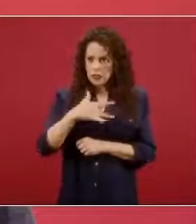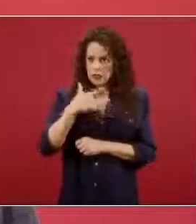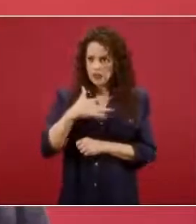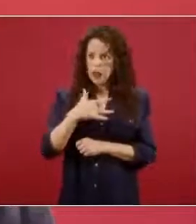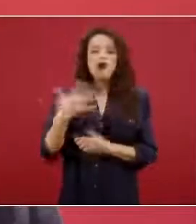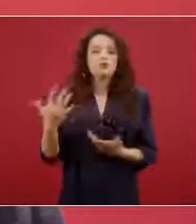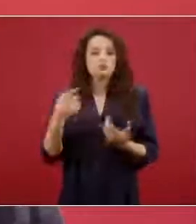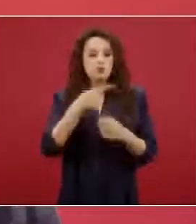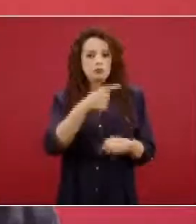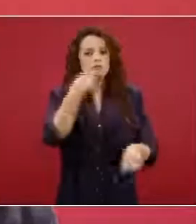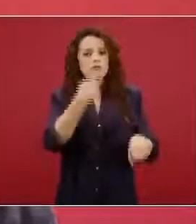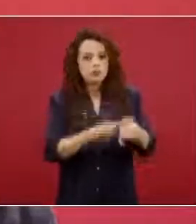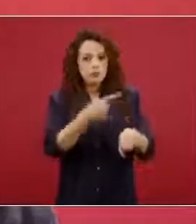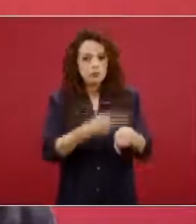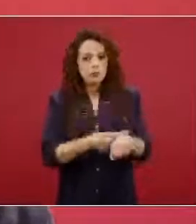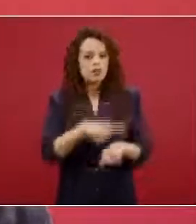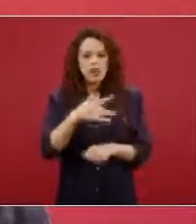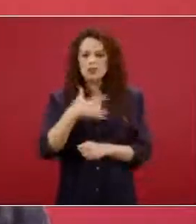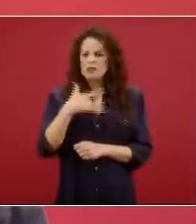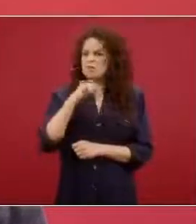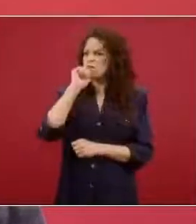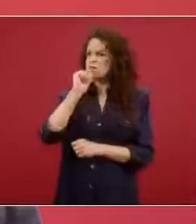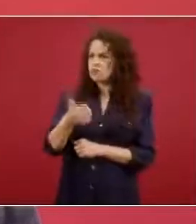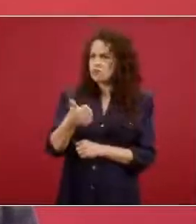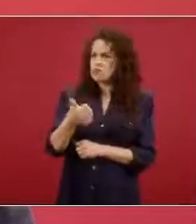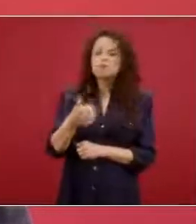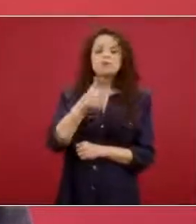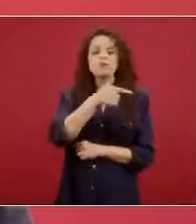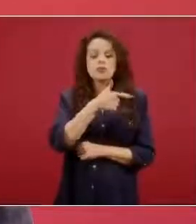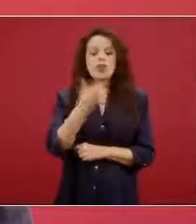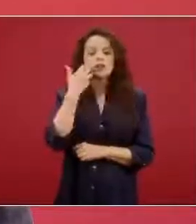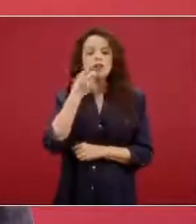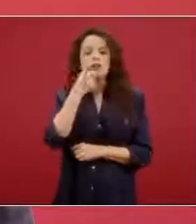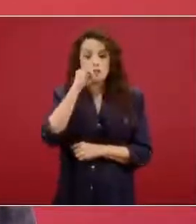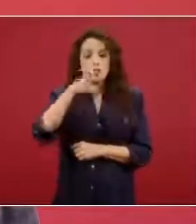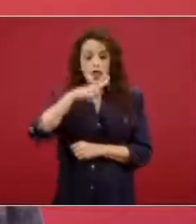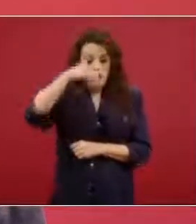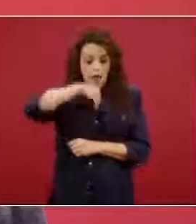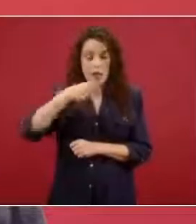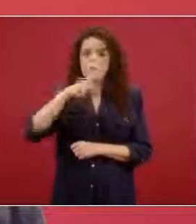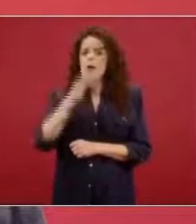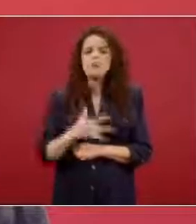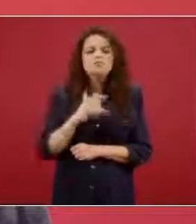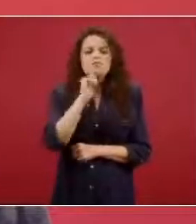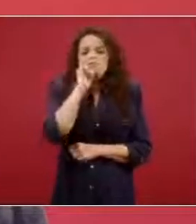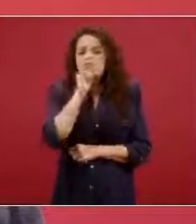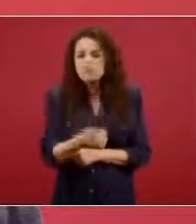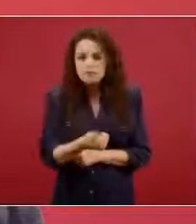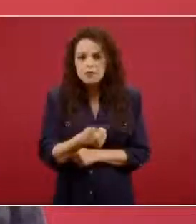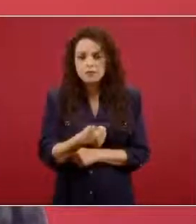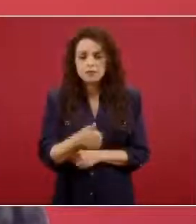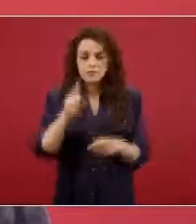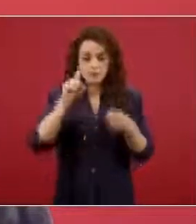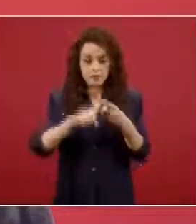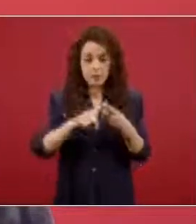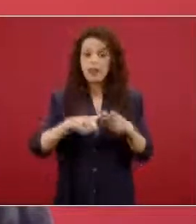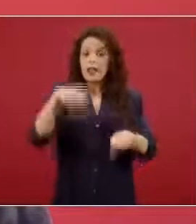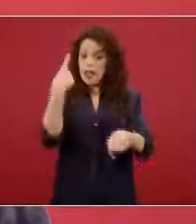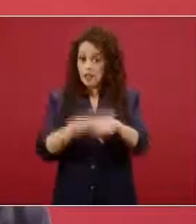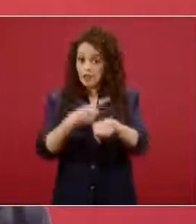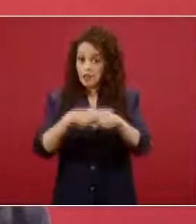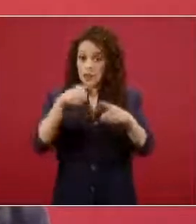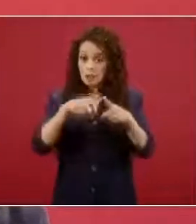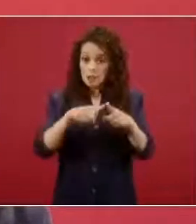enfermedad. Si no tiene síntomas, es un portador asintomático. El primero, el caso enfermo,